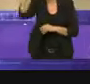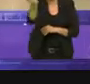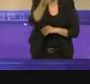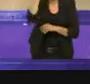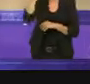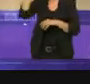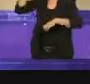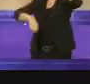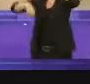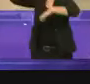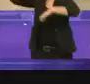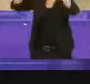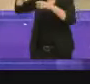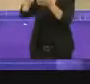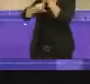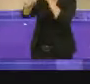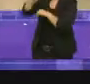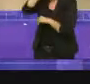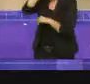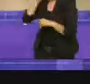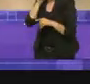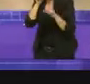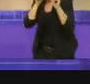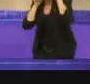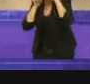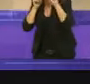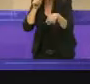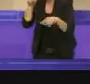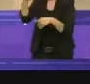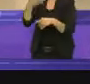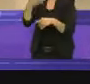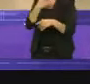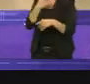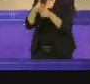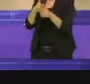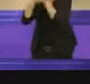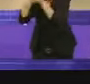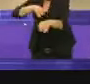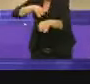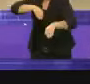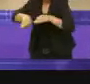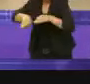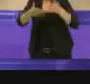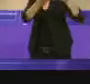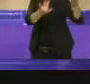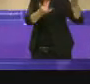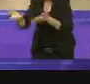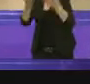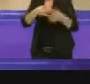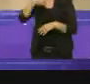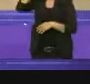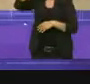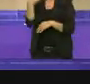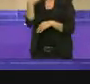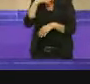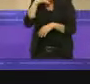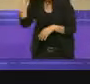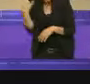adulto mayor en Benito Juárez, esas que precisamente funcionan y reciben a muchos chilangos de muchas alcaldías.